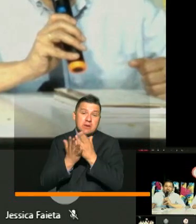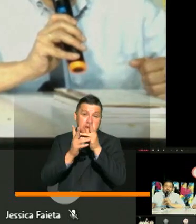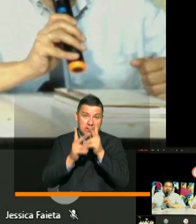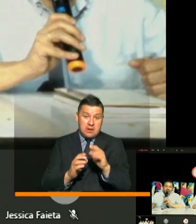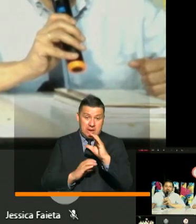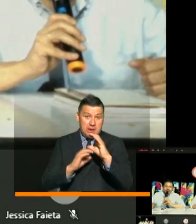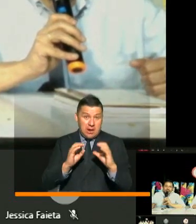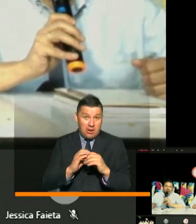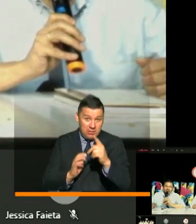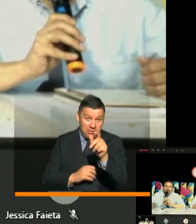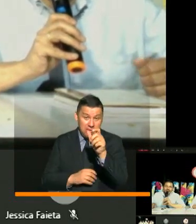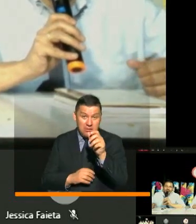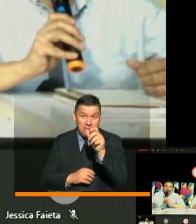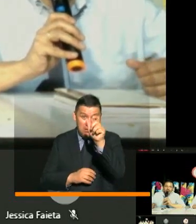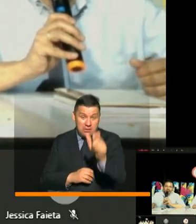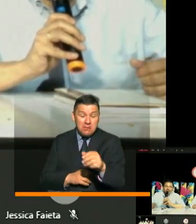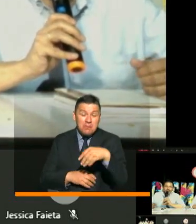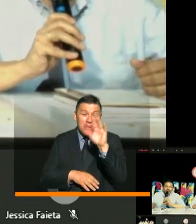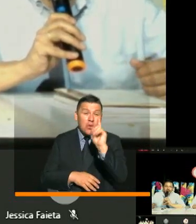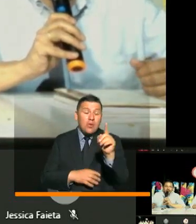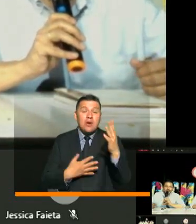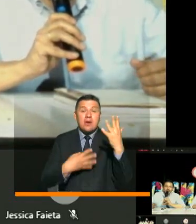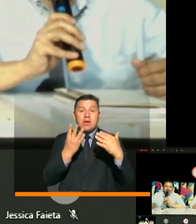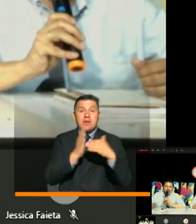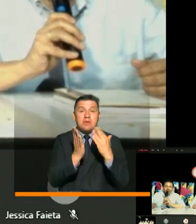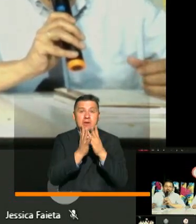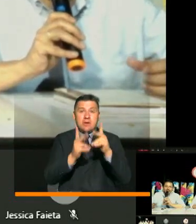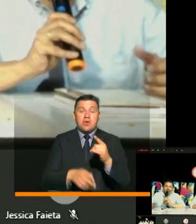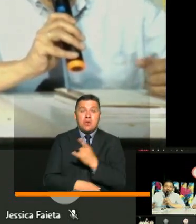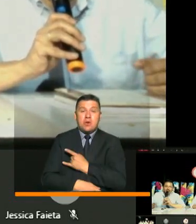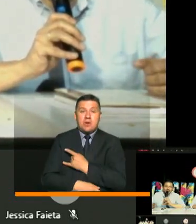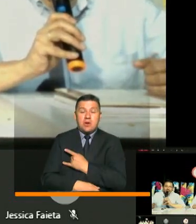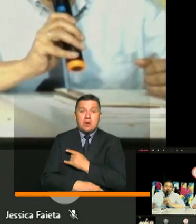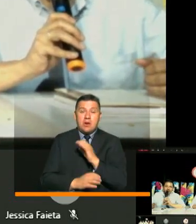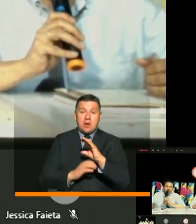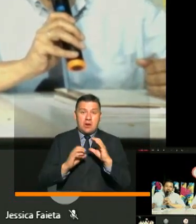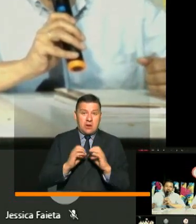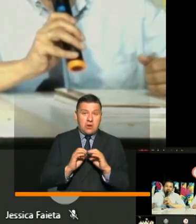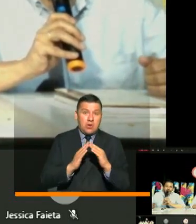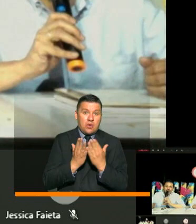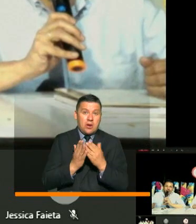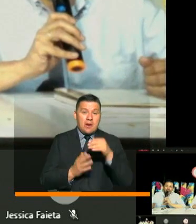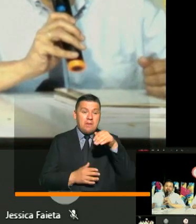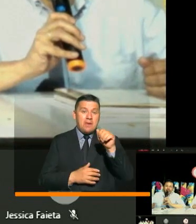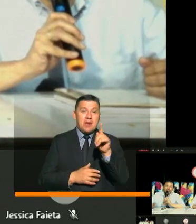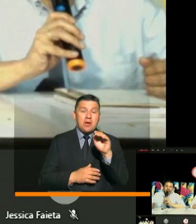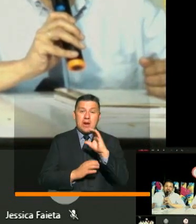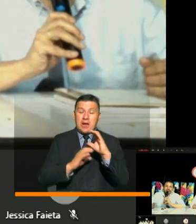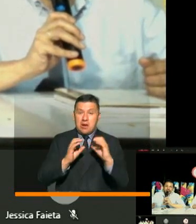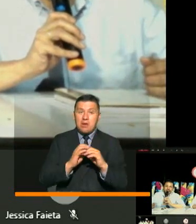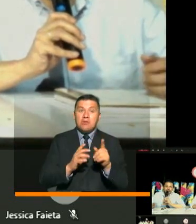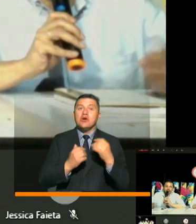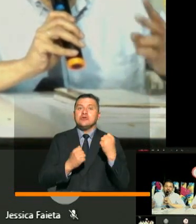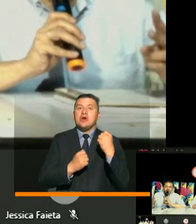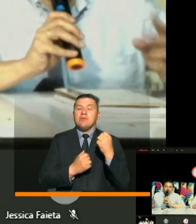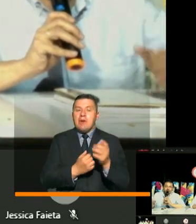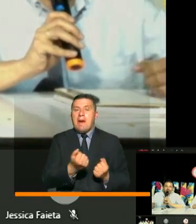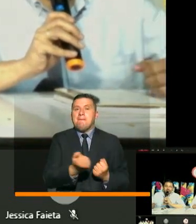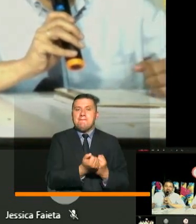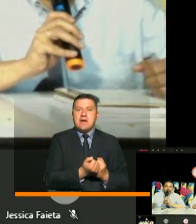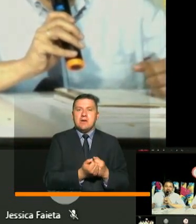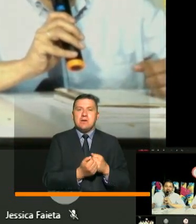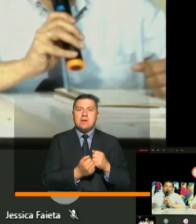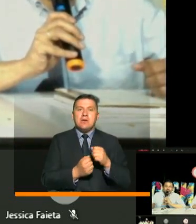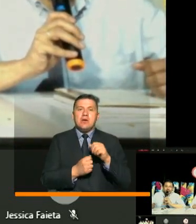estudiantes del Cauca, presidente, más de 14 mil estudiantes de la Universidad del Cauca y del Colegio Mayor del Cauca van a ser beneficiados estos